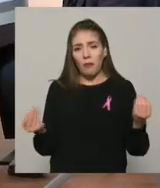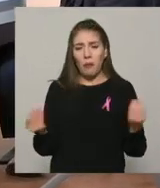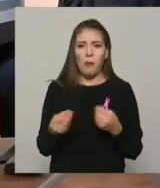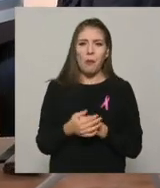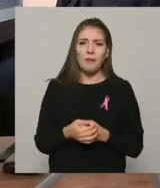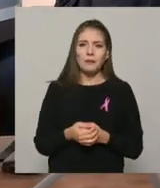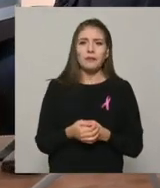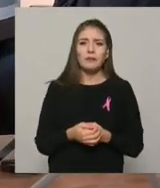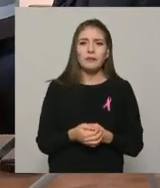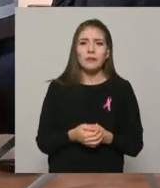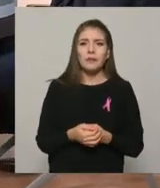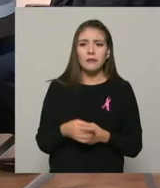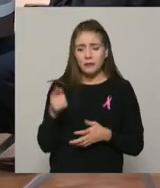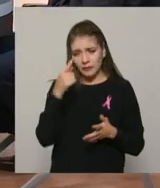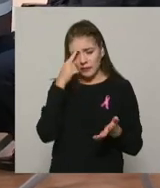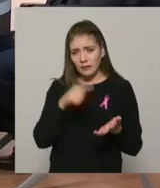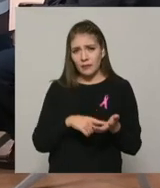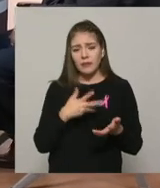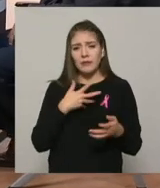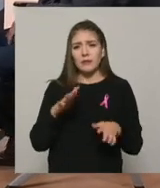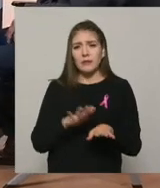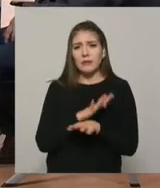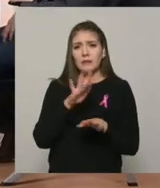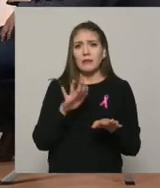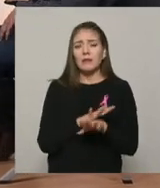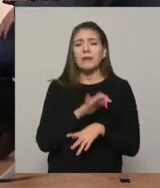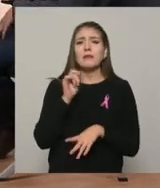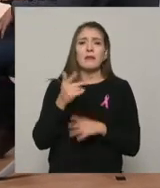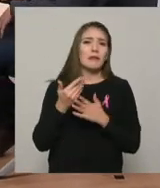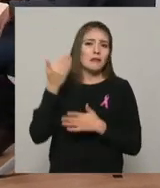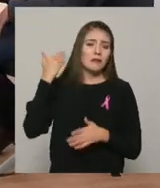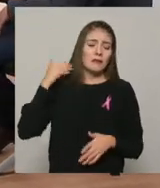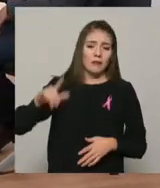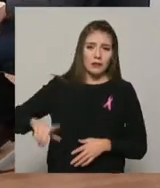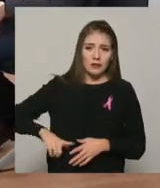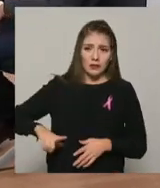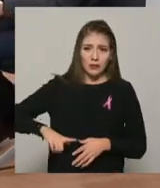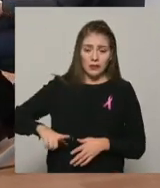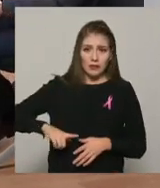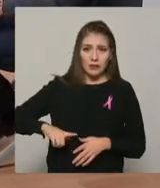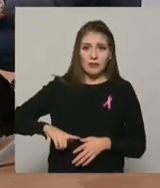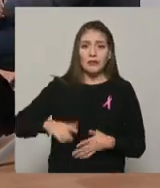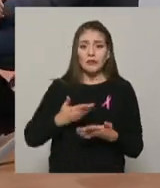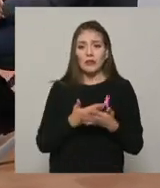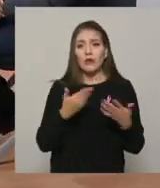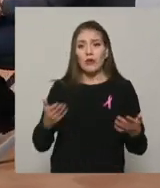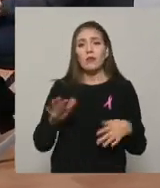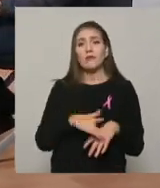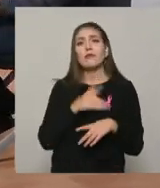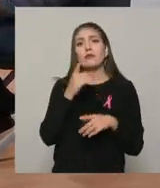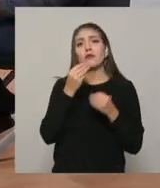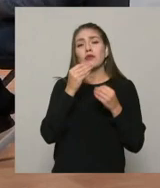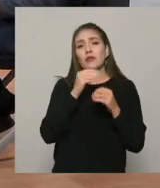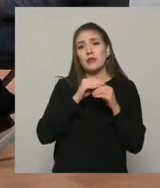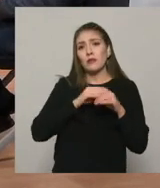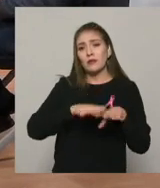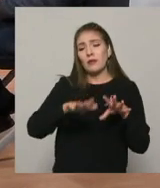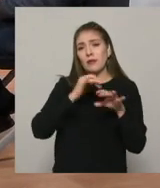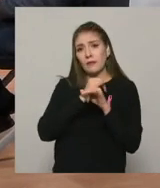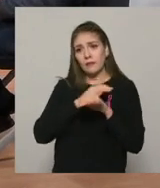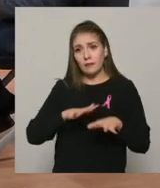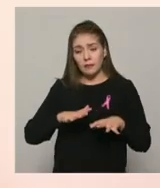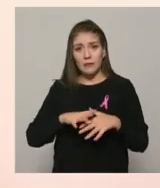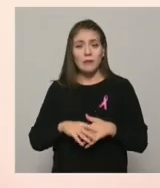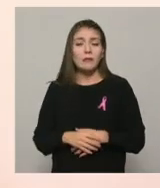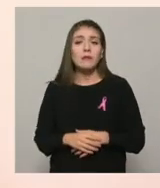medios tradicionales con el control que se tenía antes gubernamental, ahora con la liberación de la información? Bueno, justamente estamos viviendo